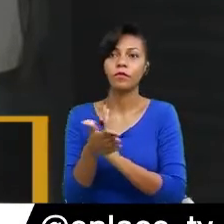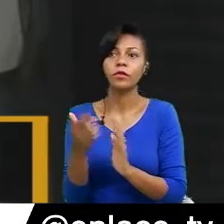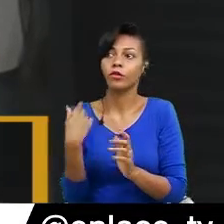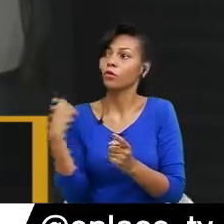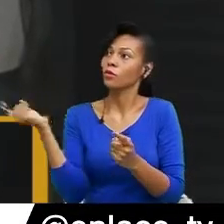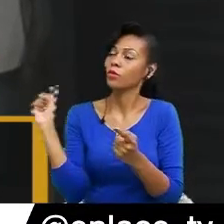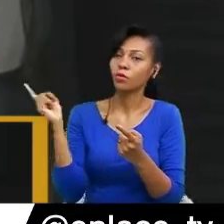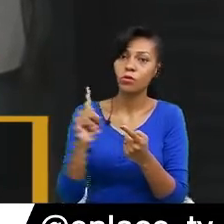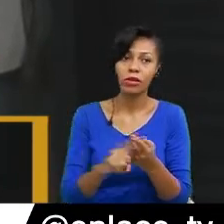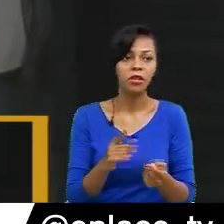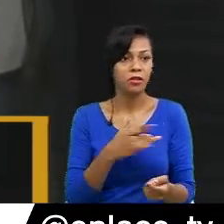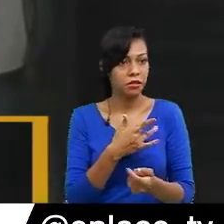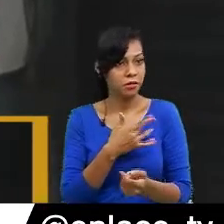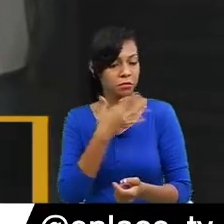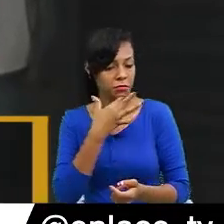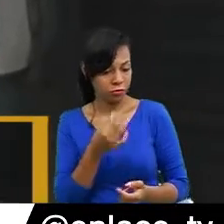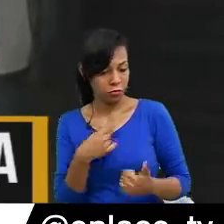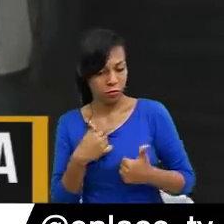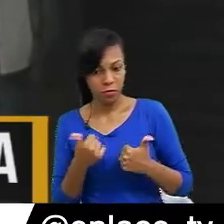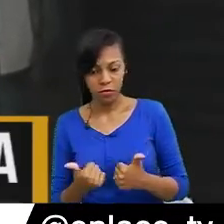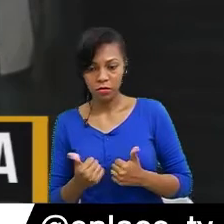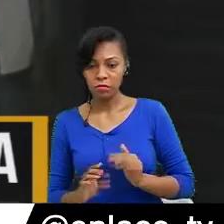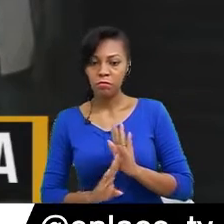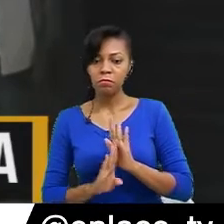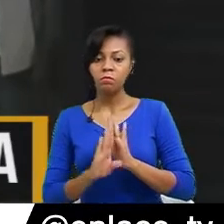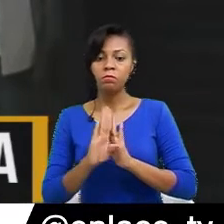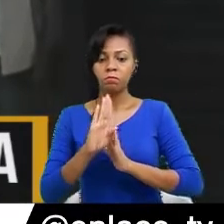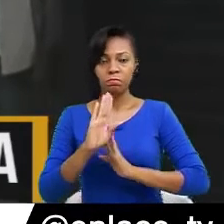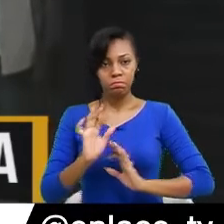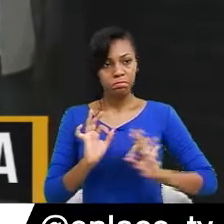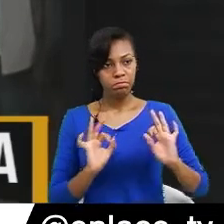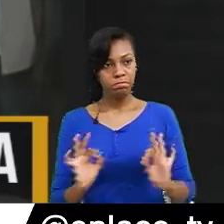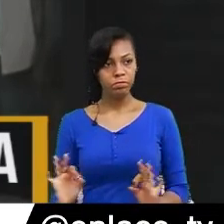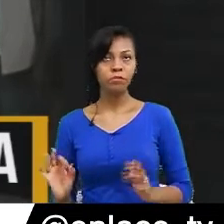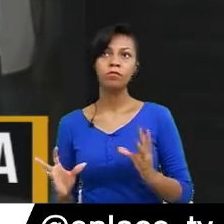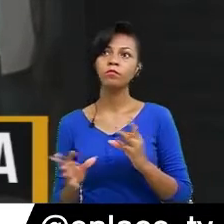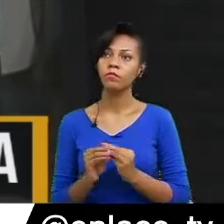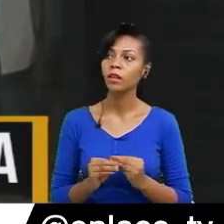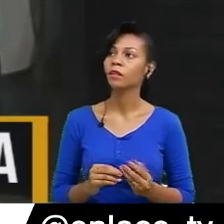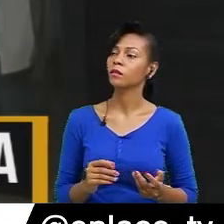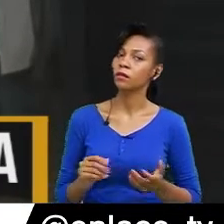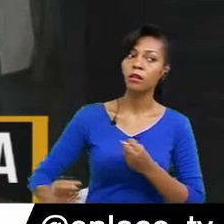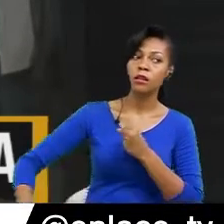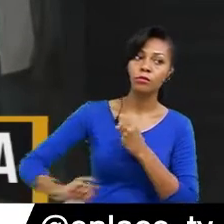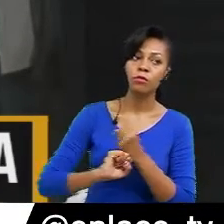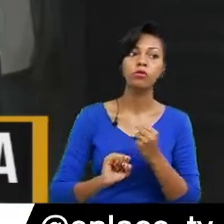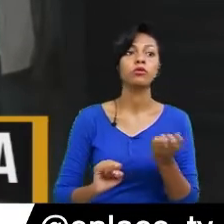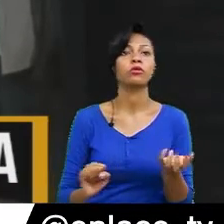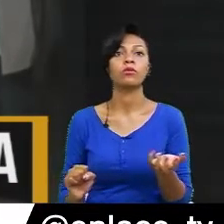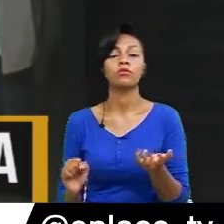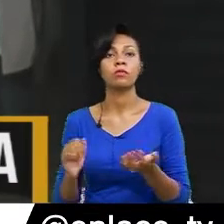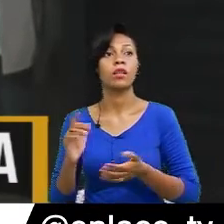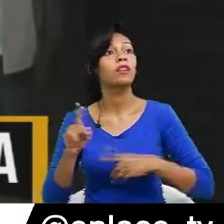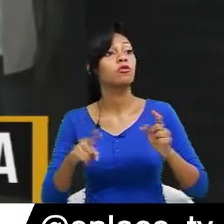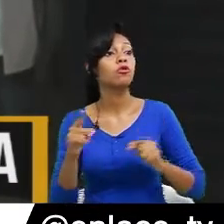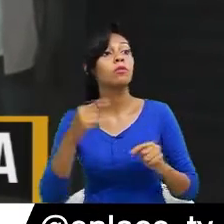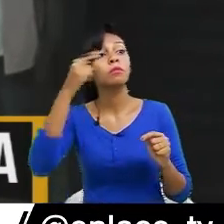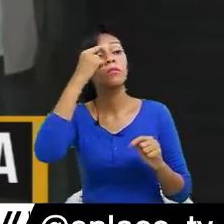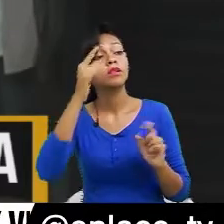seres humanos, nos hemos podido capacitar, hemos podido tener mejores oportunidades, las cuales se comienzan a cerrar porque el